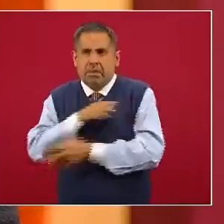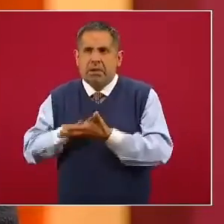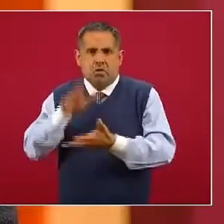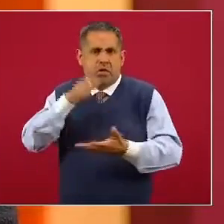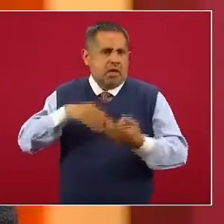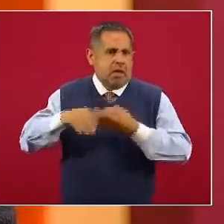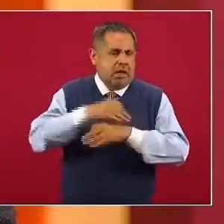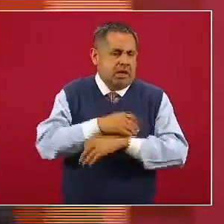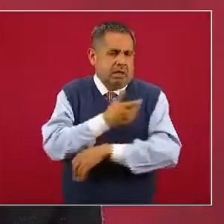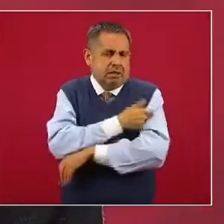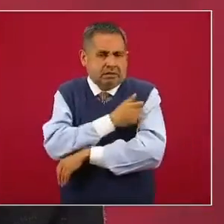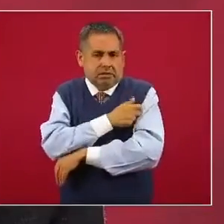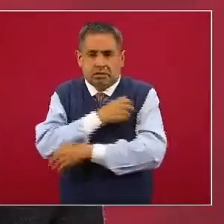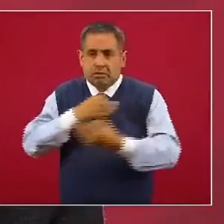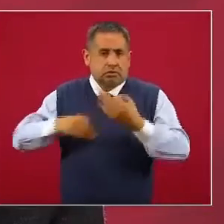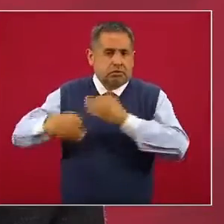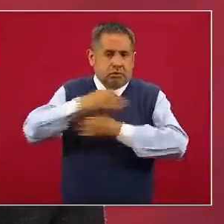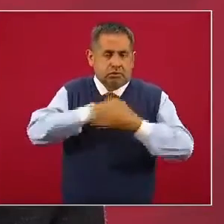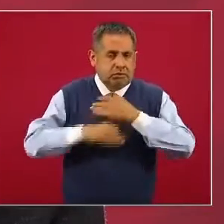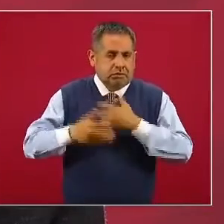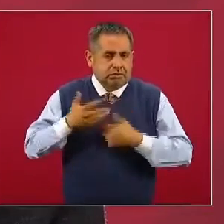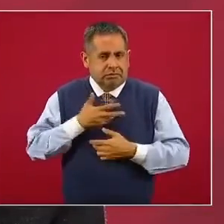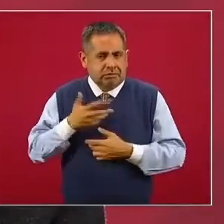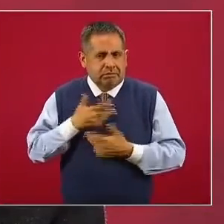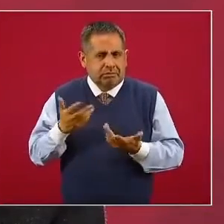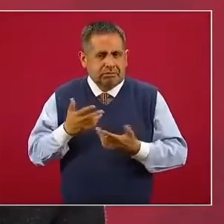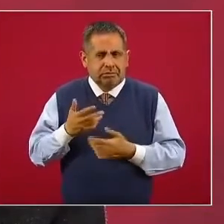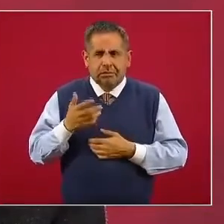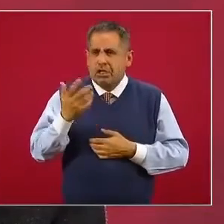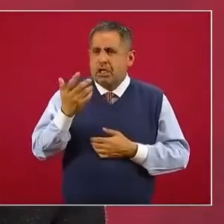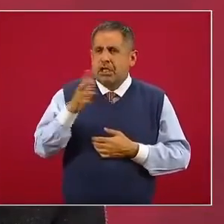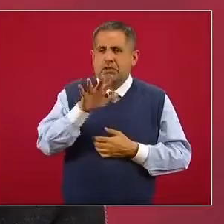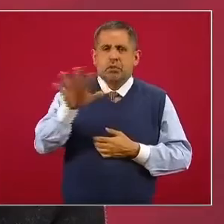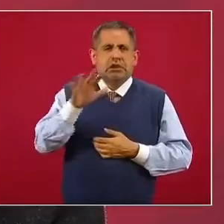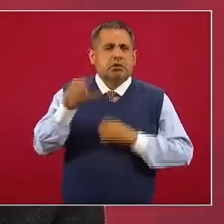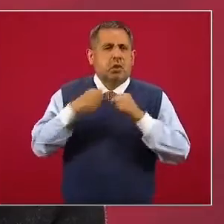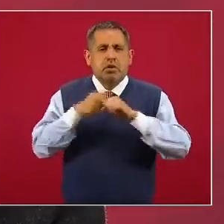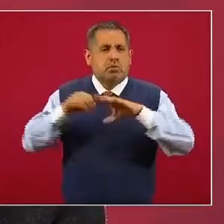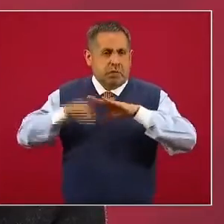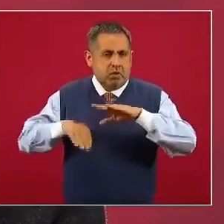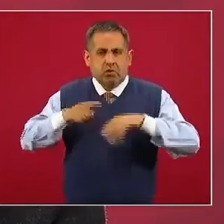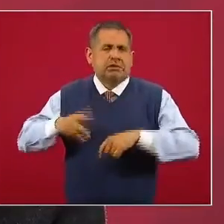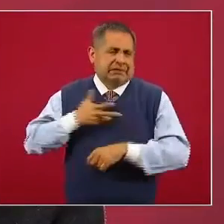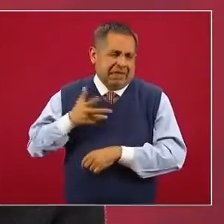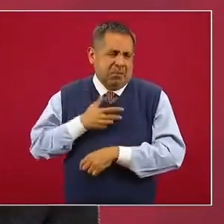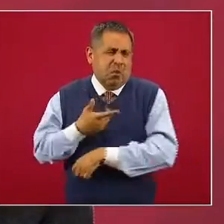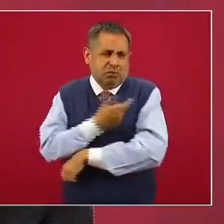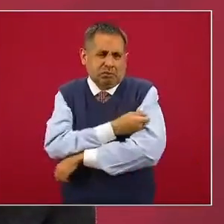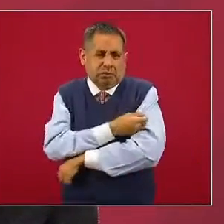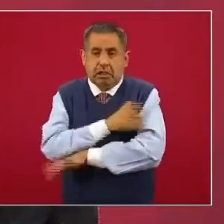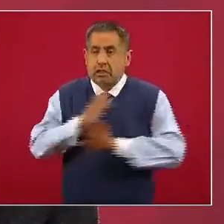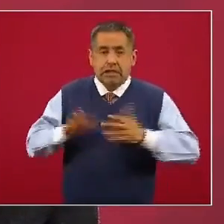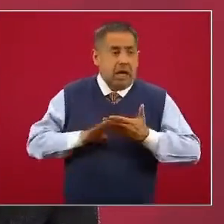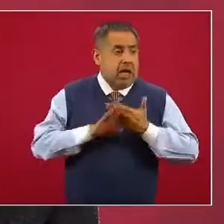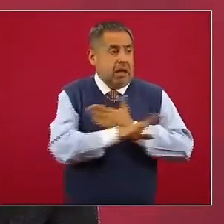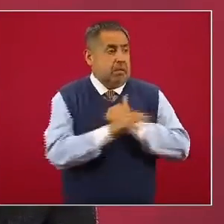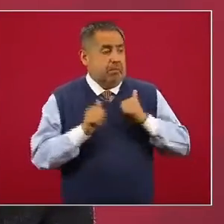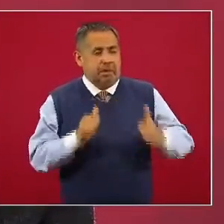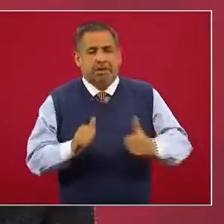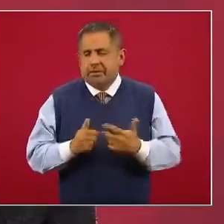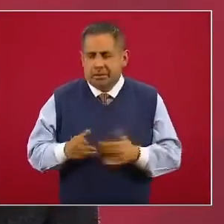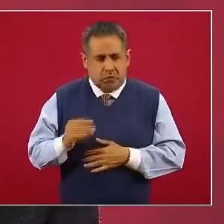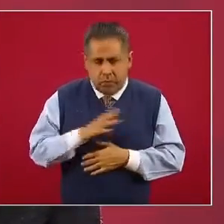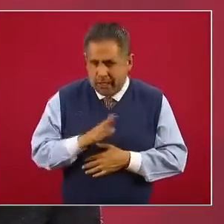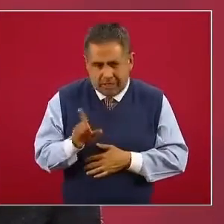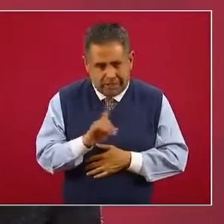son o somos todos los que tenemos menos de 55 años, estamos protegidos contra el COVID. No